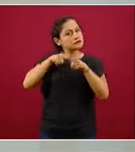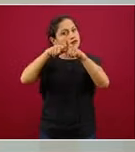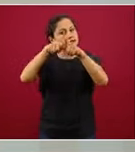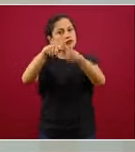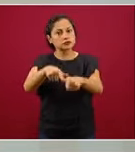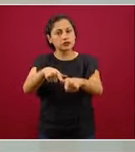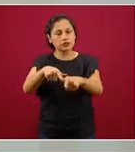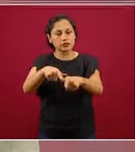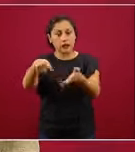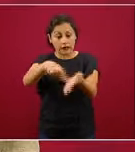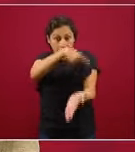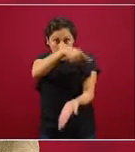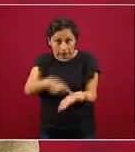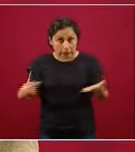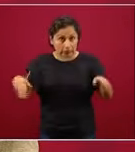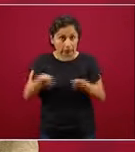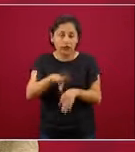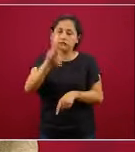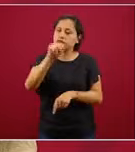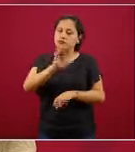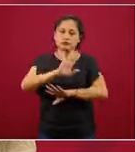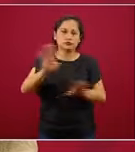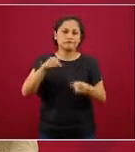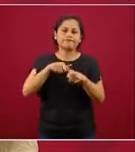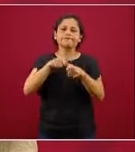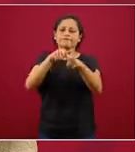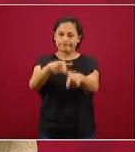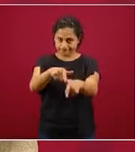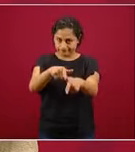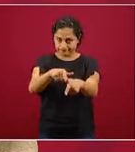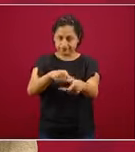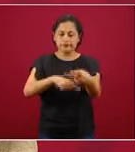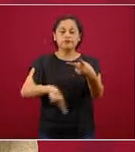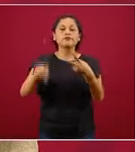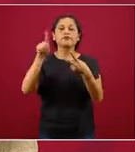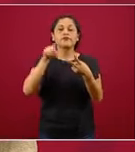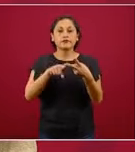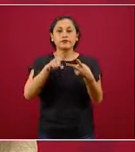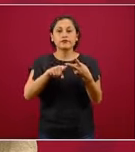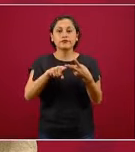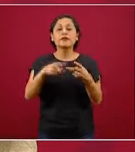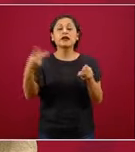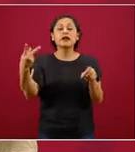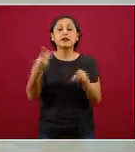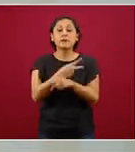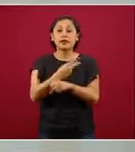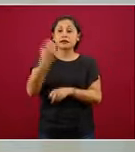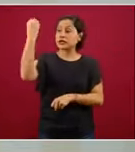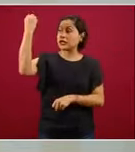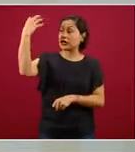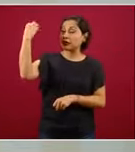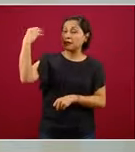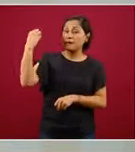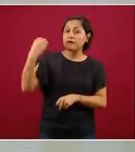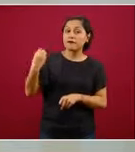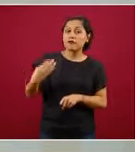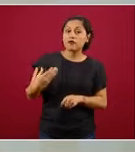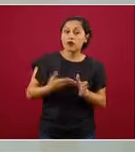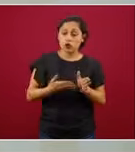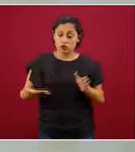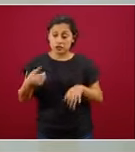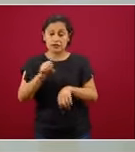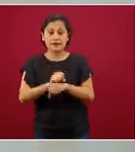momento. Dos, lo único que se detuvo fue la actualización del semáforo para la semana